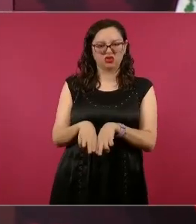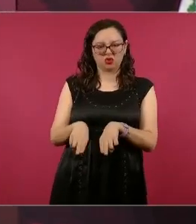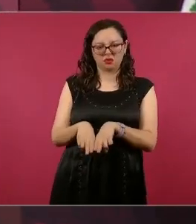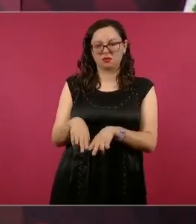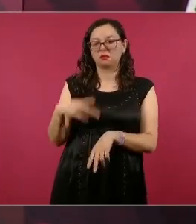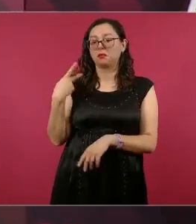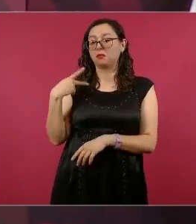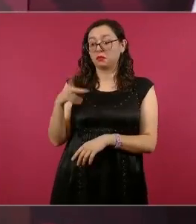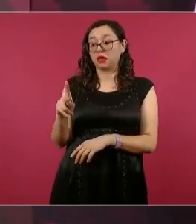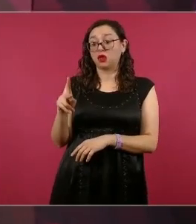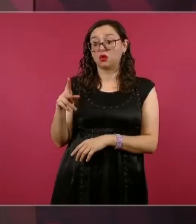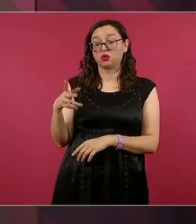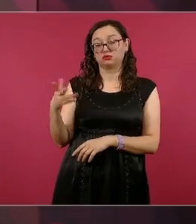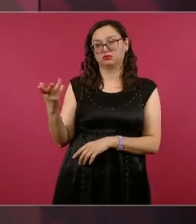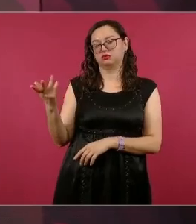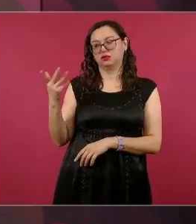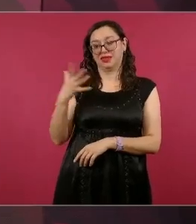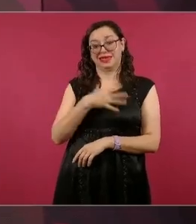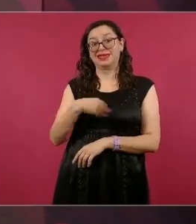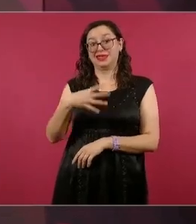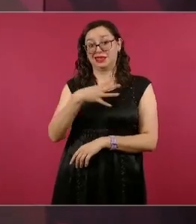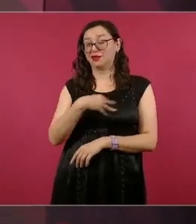hijo del antiguo